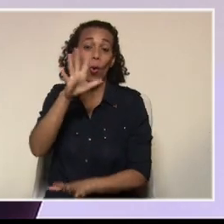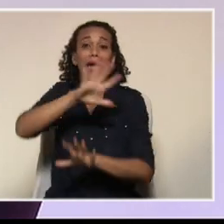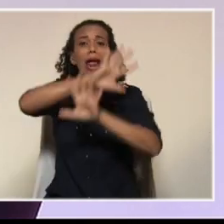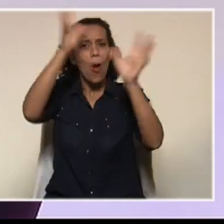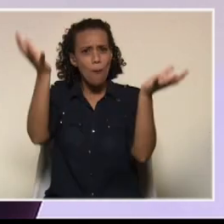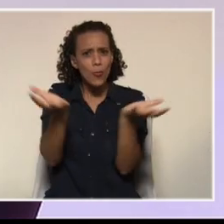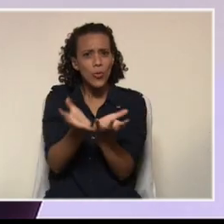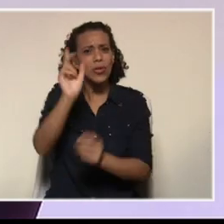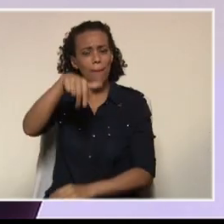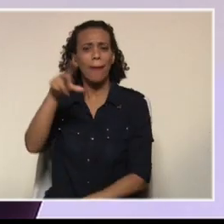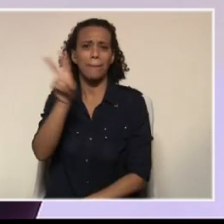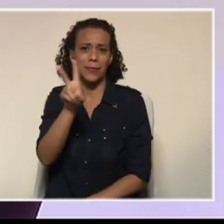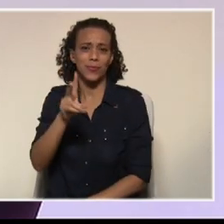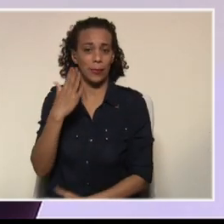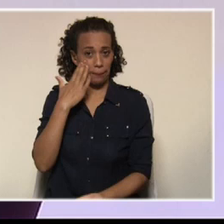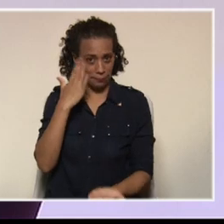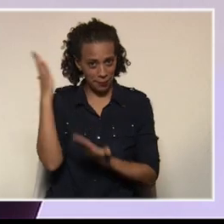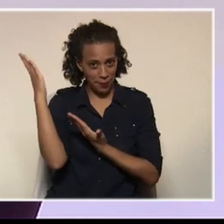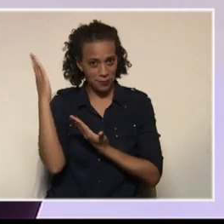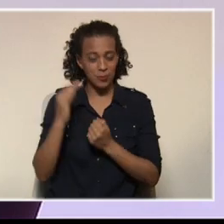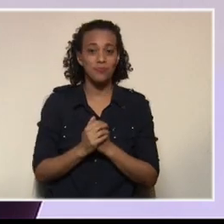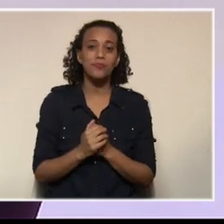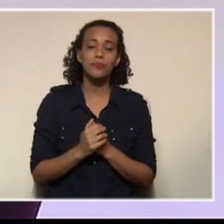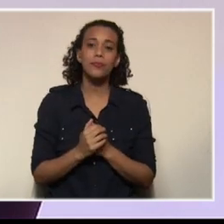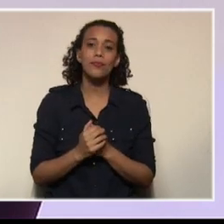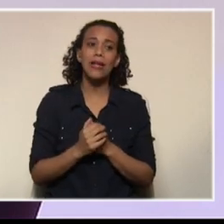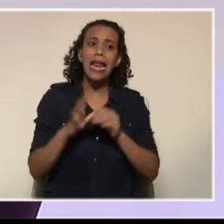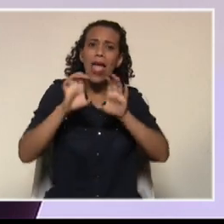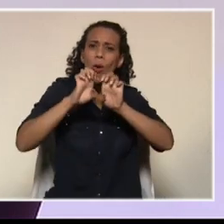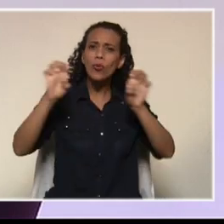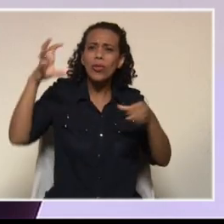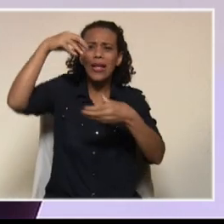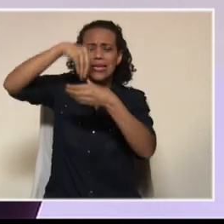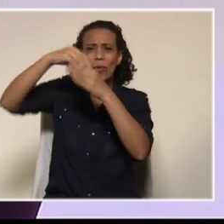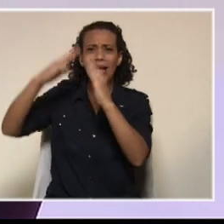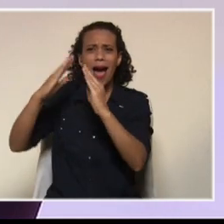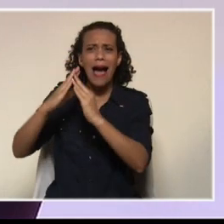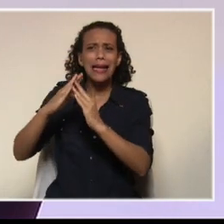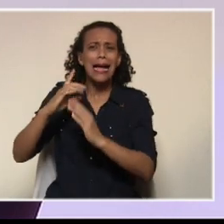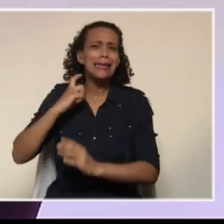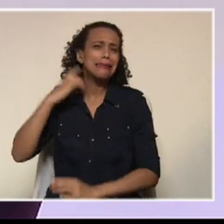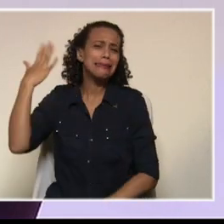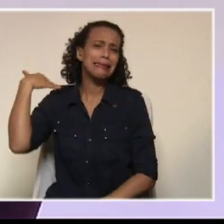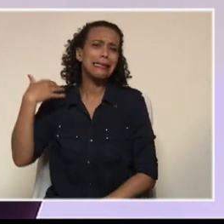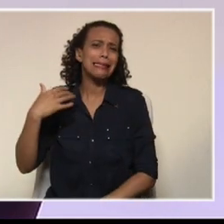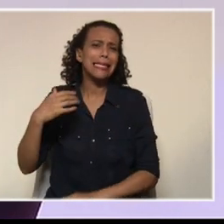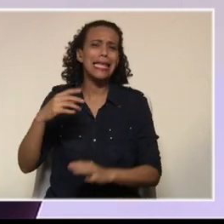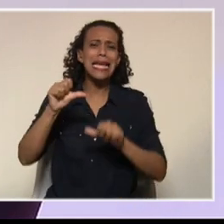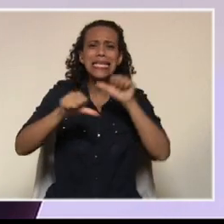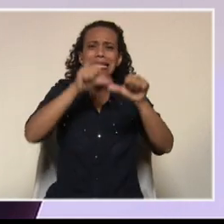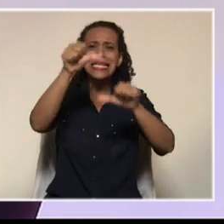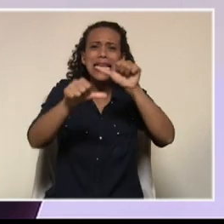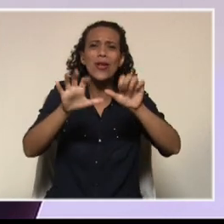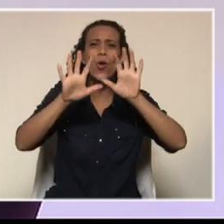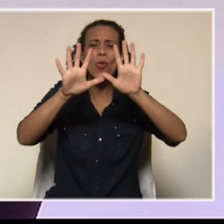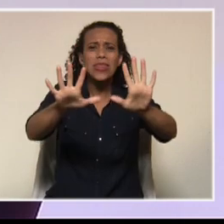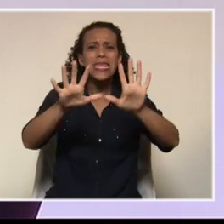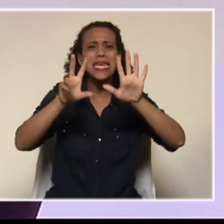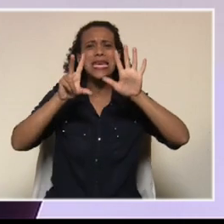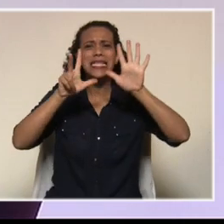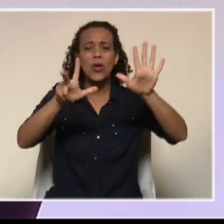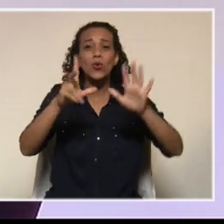mundo y Venezuela. La educación a distancia data desde el siglo XVIII, a partir de